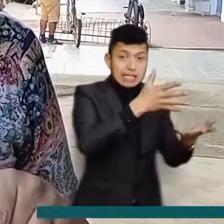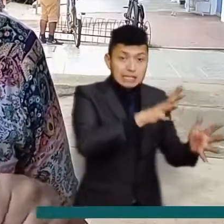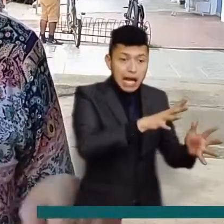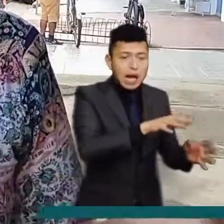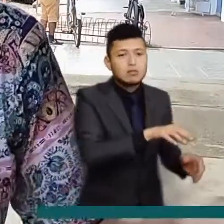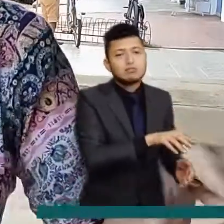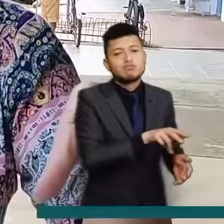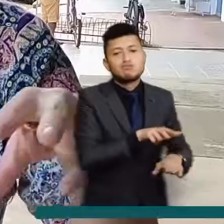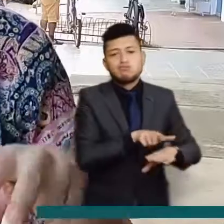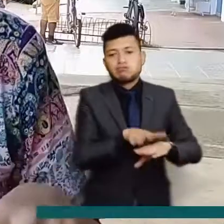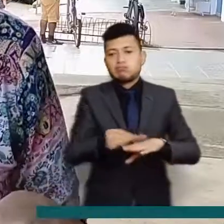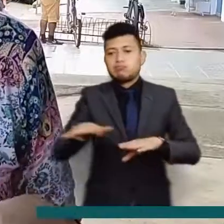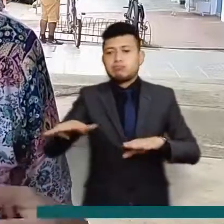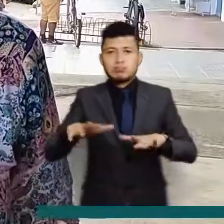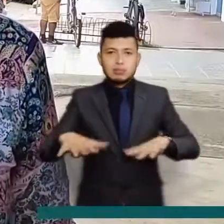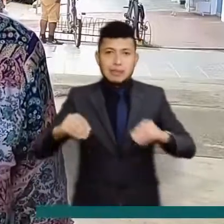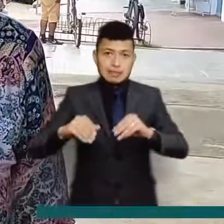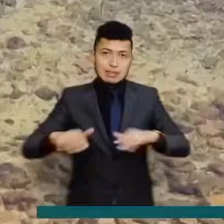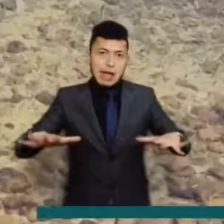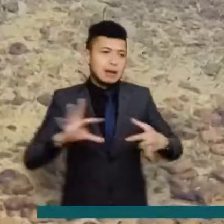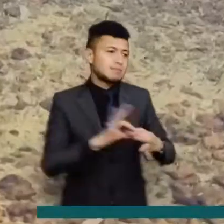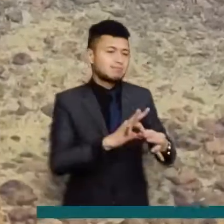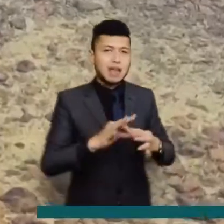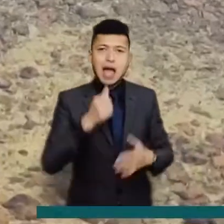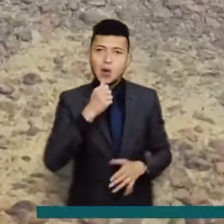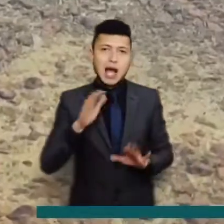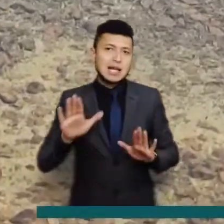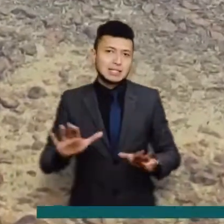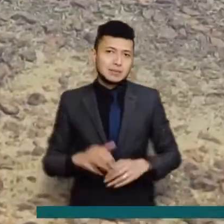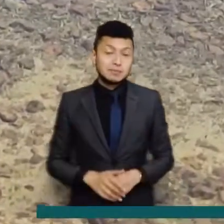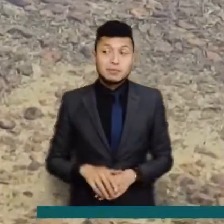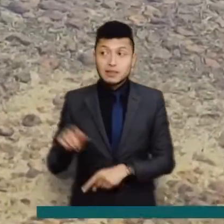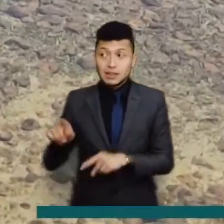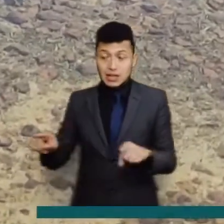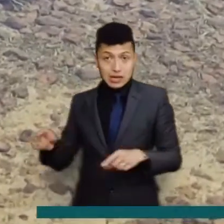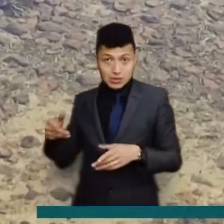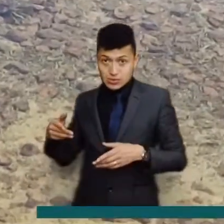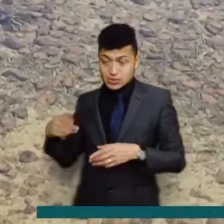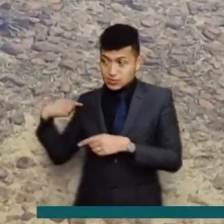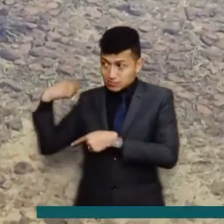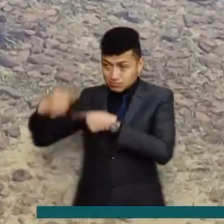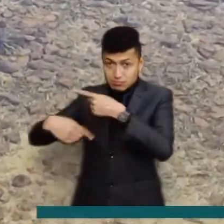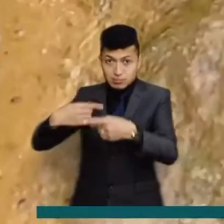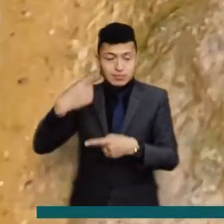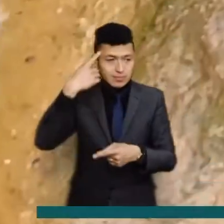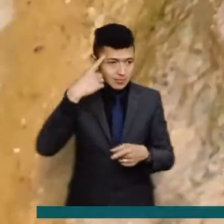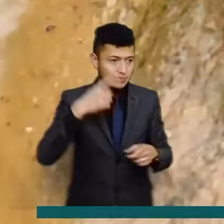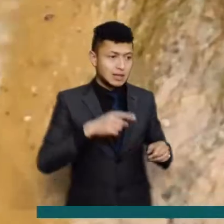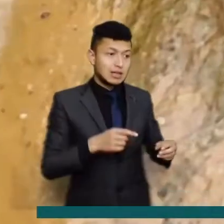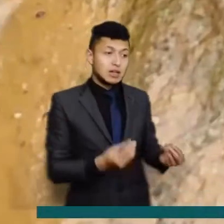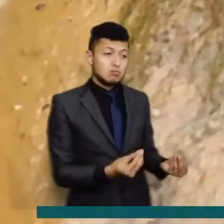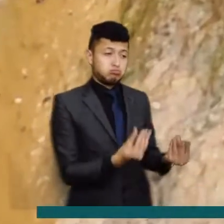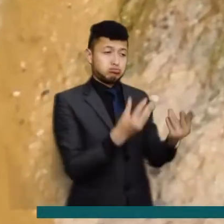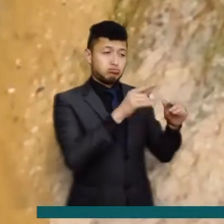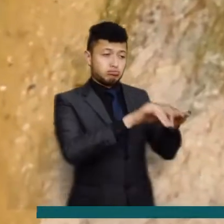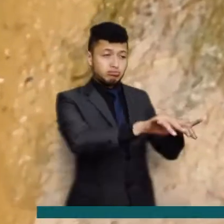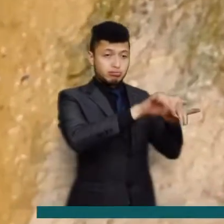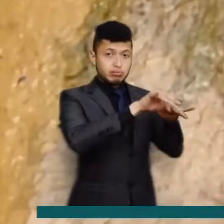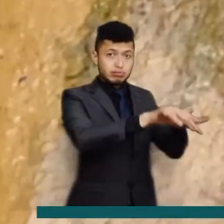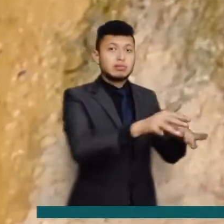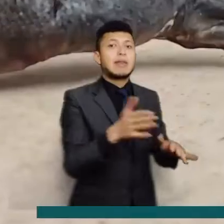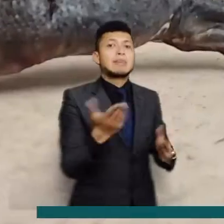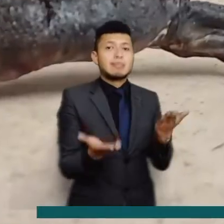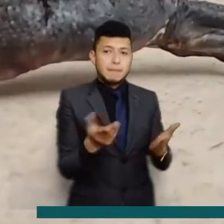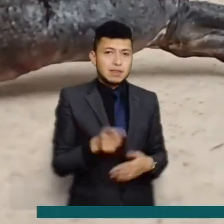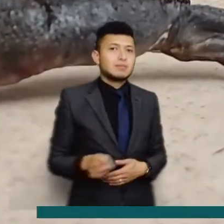la vida terrestre, pero siempre están asociados al agua. Según algunas creencias nativas, los cuerpos de agua y nacimientos también dependen de la preservación de